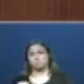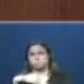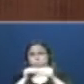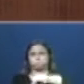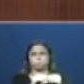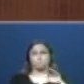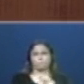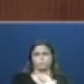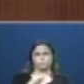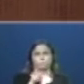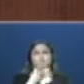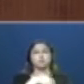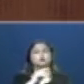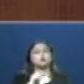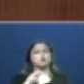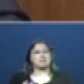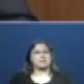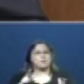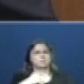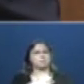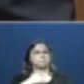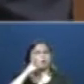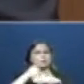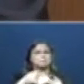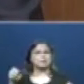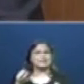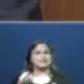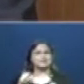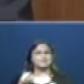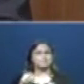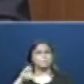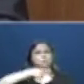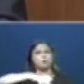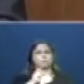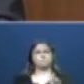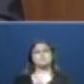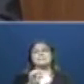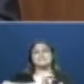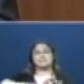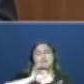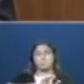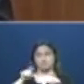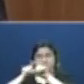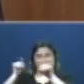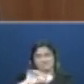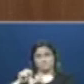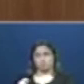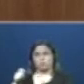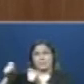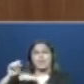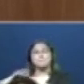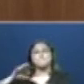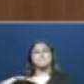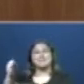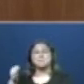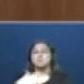que hemos puesto en marcha tiene como aspecto más singular e Innovación e innovador un servicio que se ofrece a las empresas productoras para